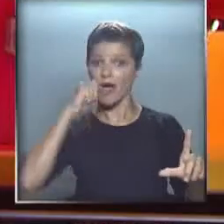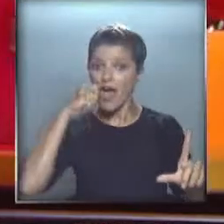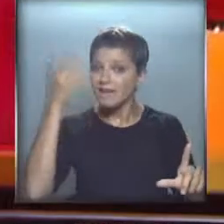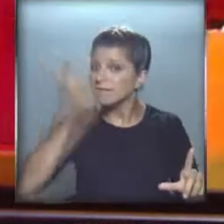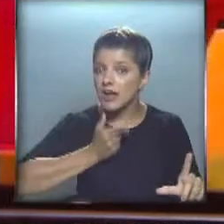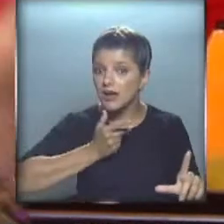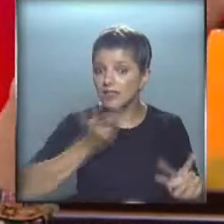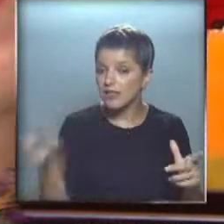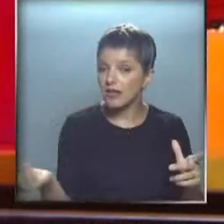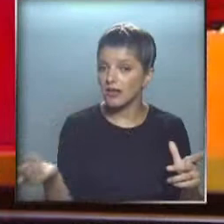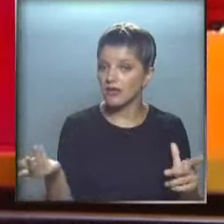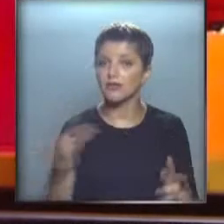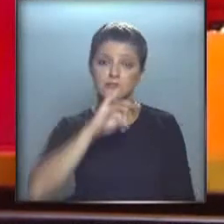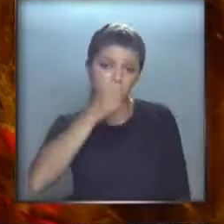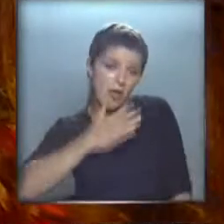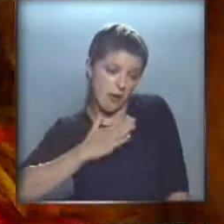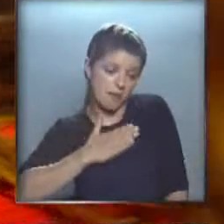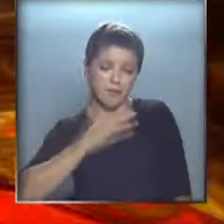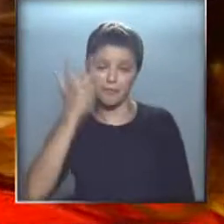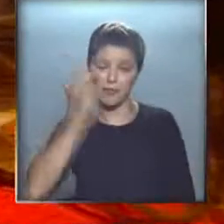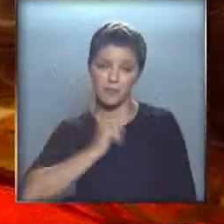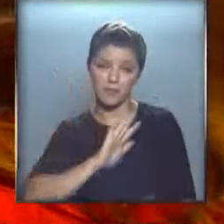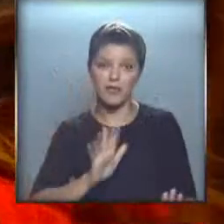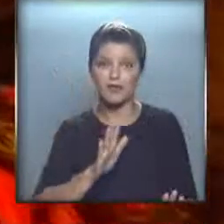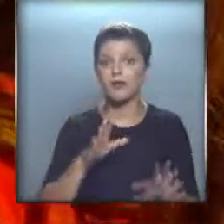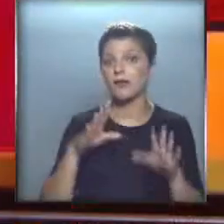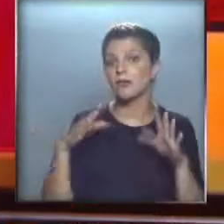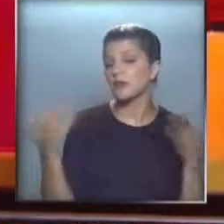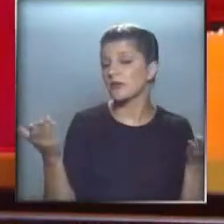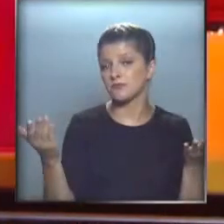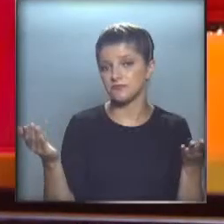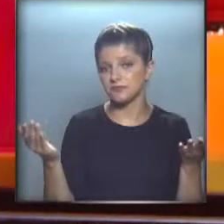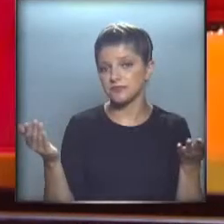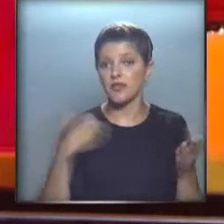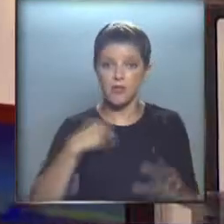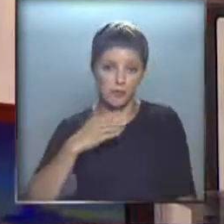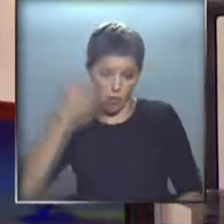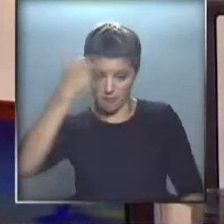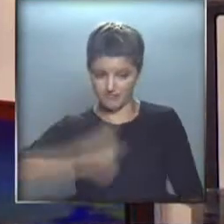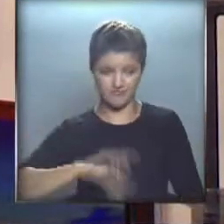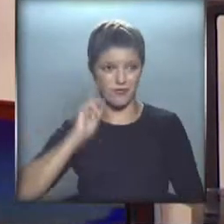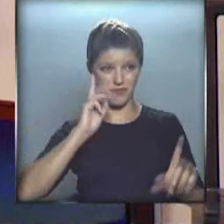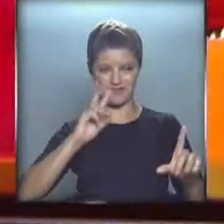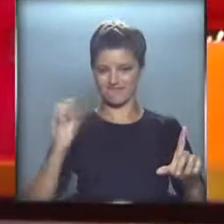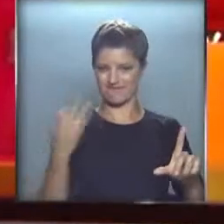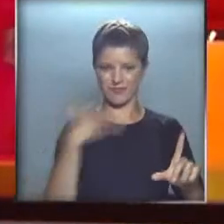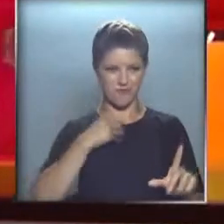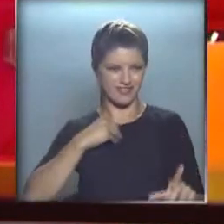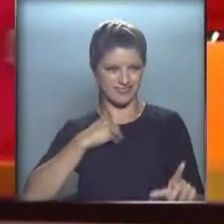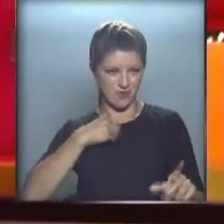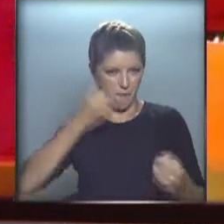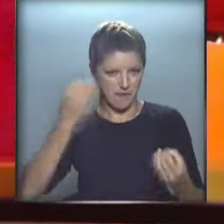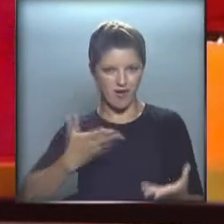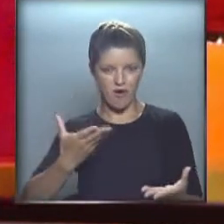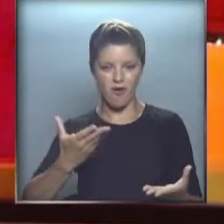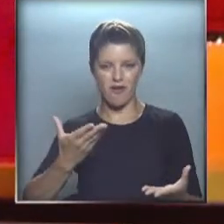corte de sí, pelo. Sí, a mí básicamente me sobre me gusto encanta, los colores. Me gusto a mí como persona. Claro. Cuando me veo y me siento más confiada conmigo